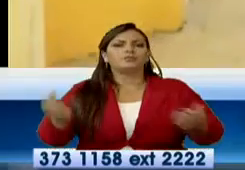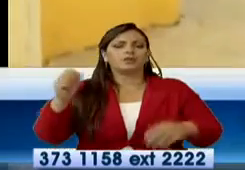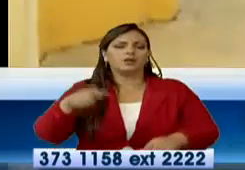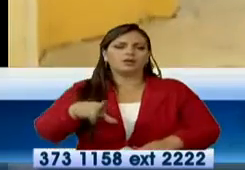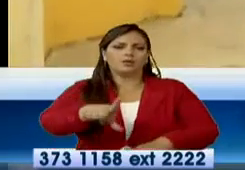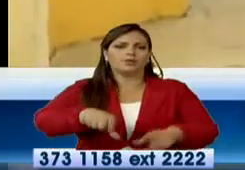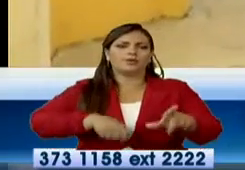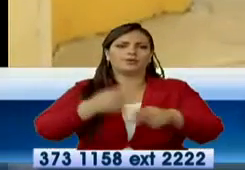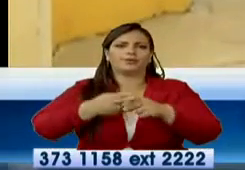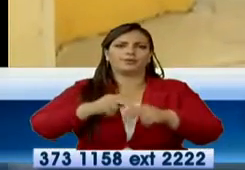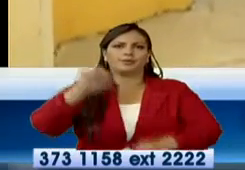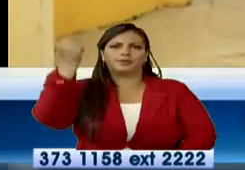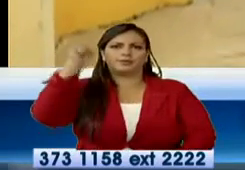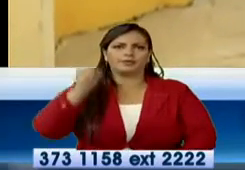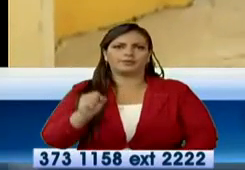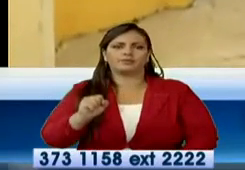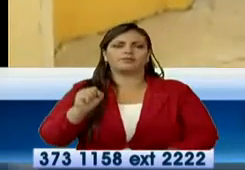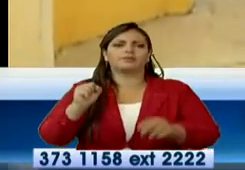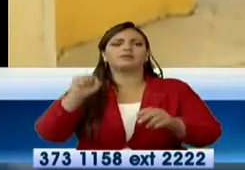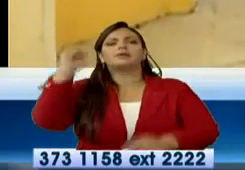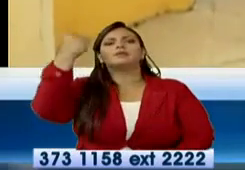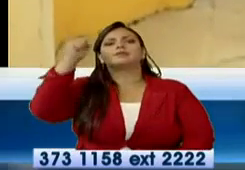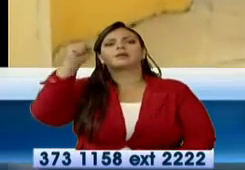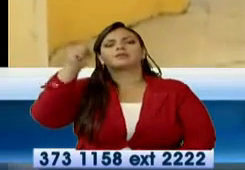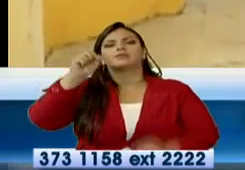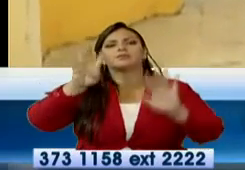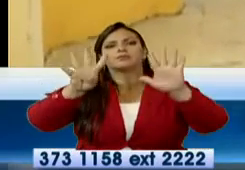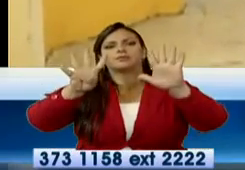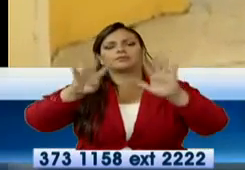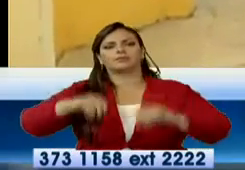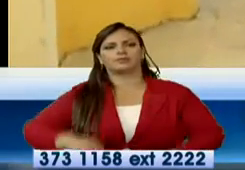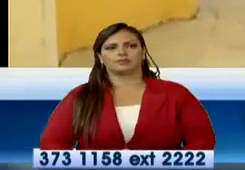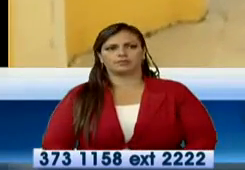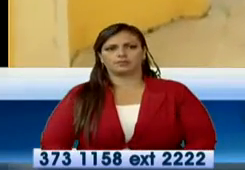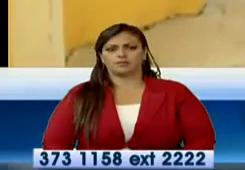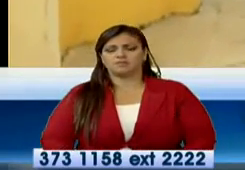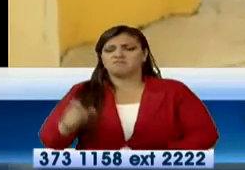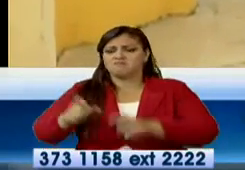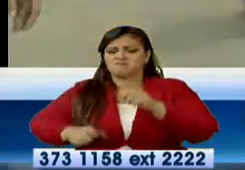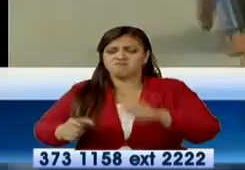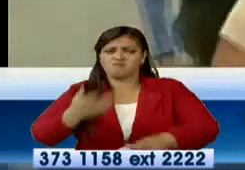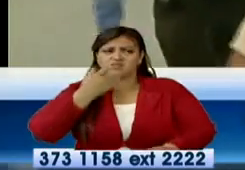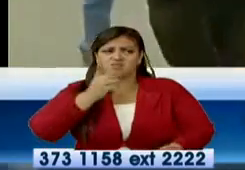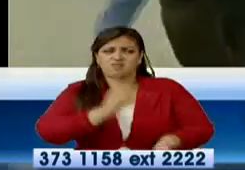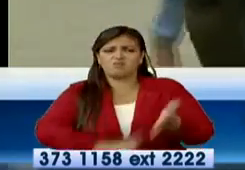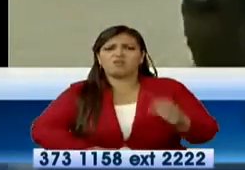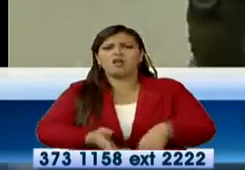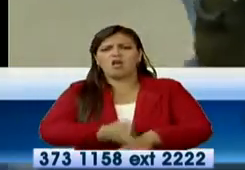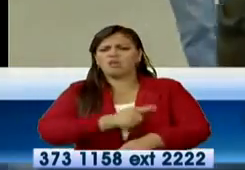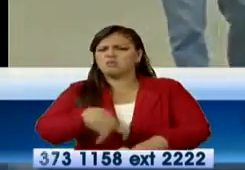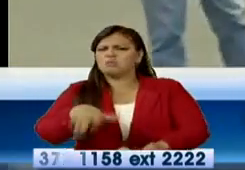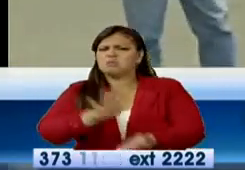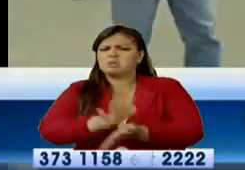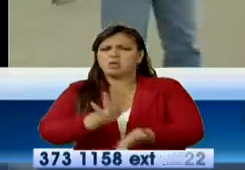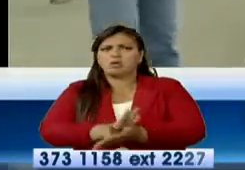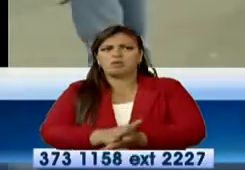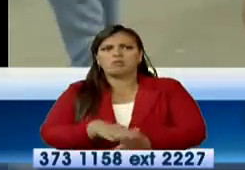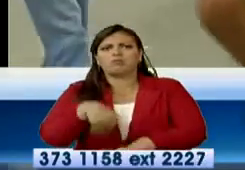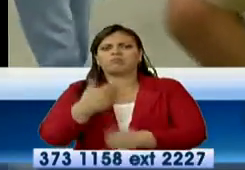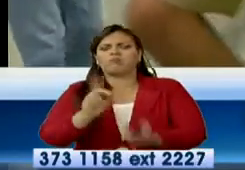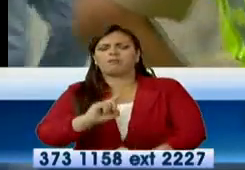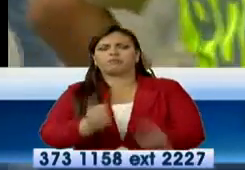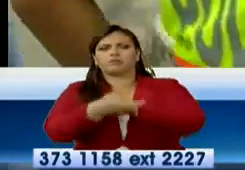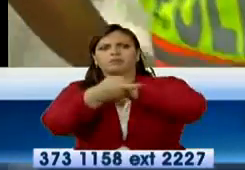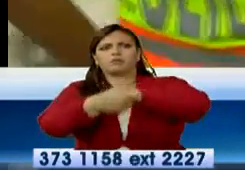quienes aseguran que desde hace al menos un mes ya no hay tranquilidad en el sitio. De mañana a las 6 de la mañana,